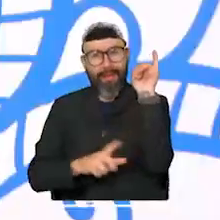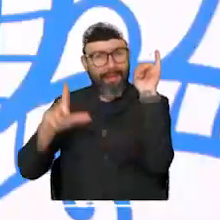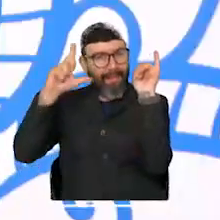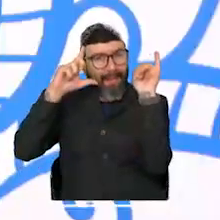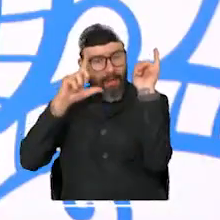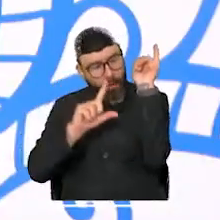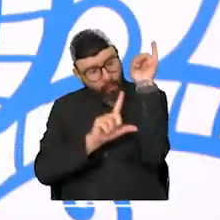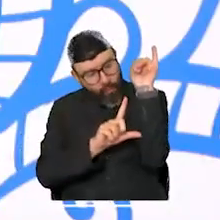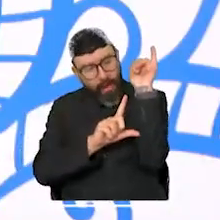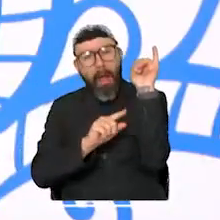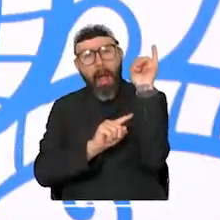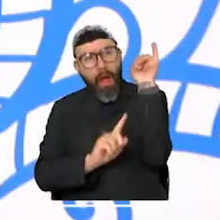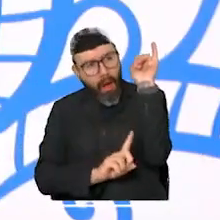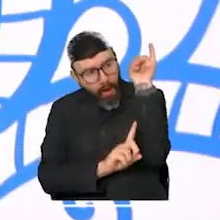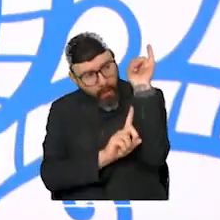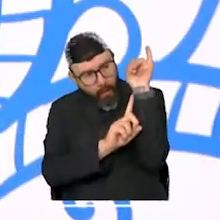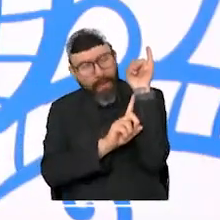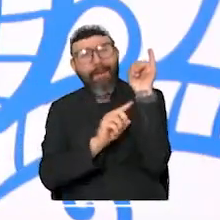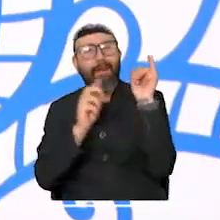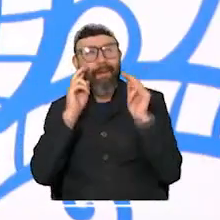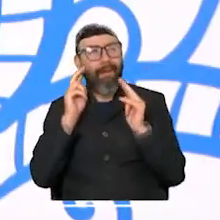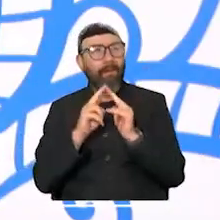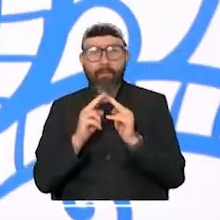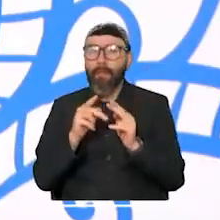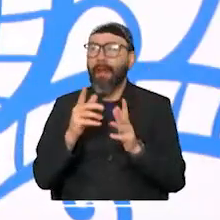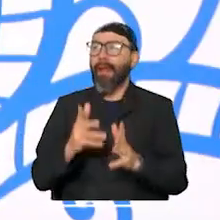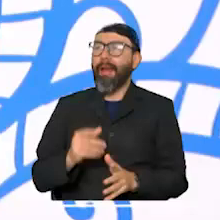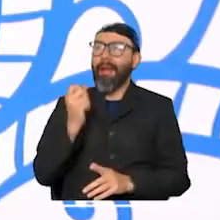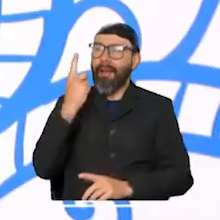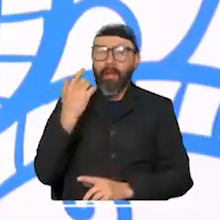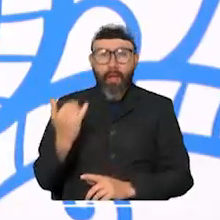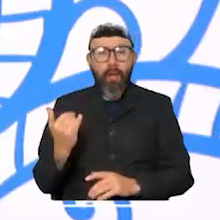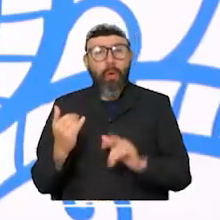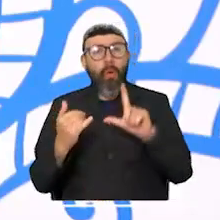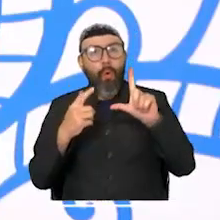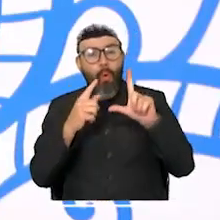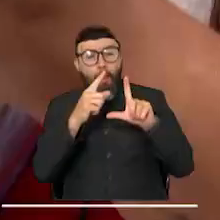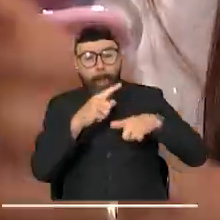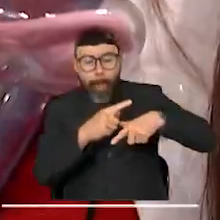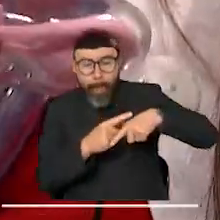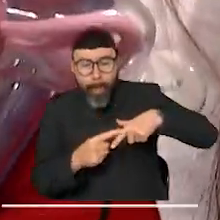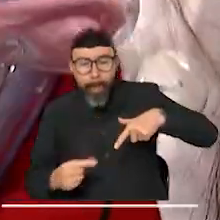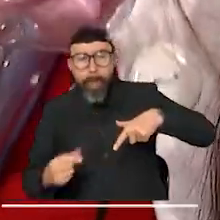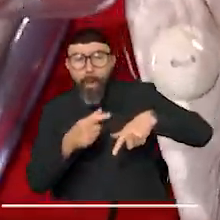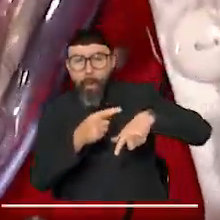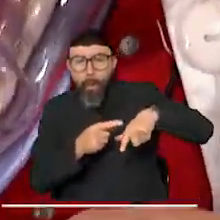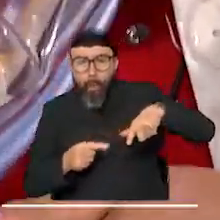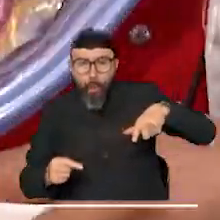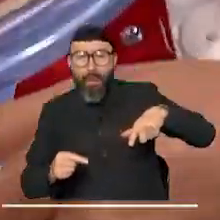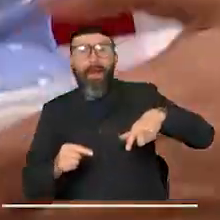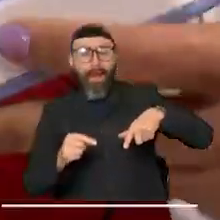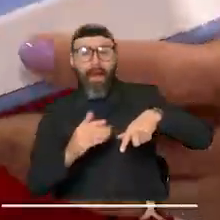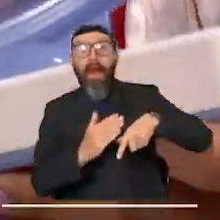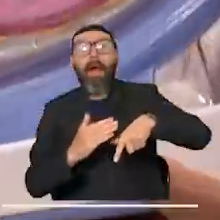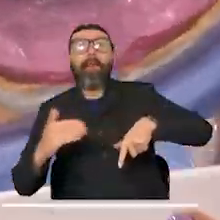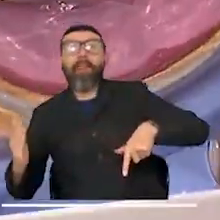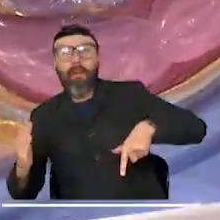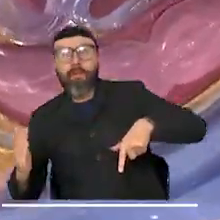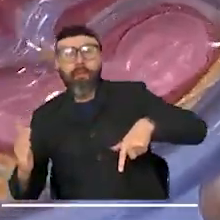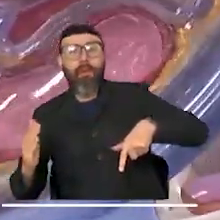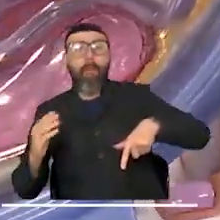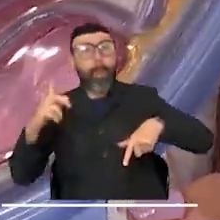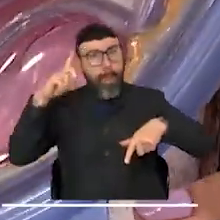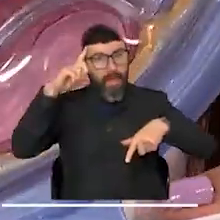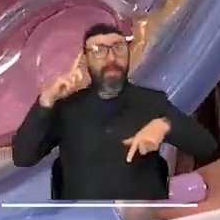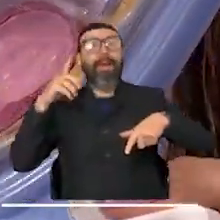a entender cuando hablamos en todo todo el programa cuando estemos hablando de vulvas estamos hablando de la región externa cuando hablamos de vagina estamos hablando